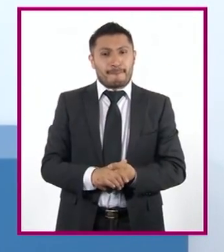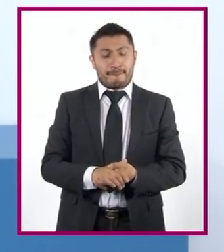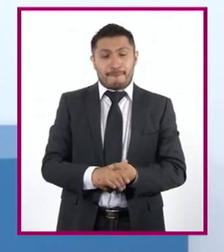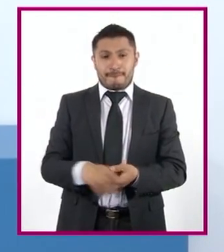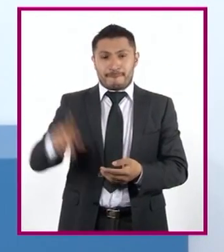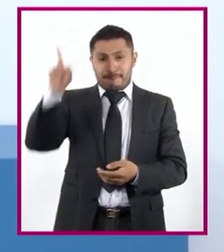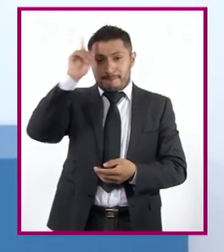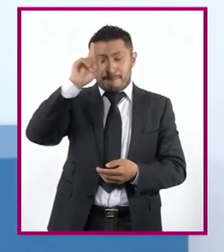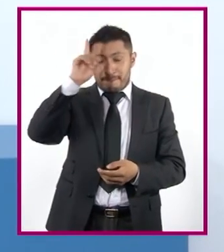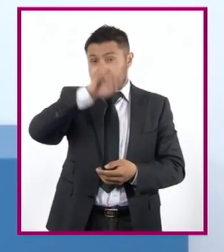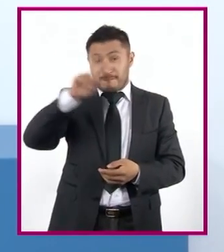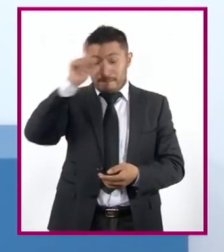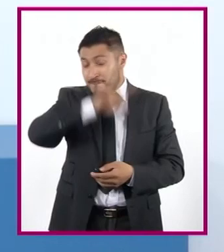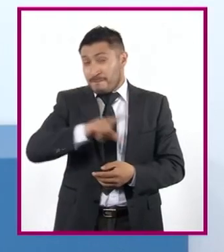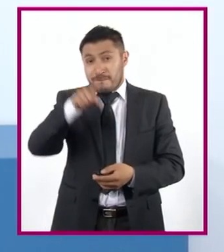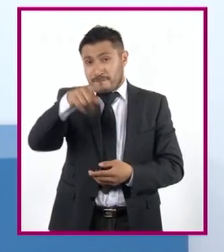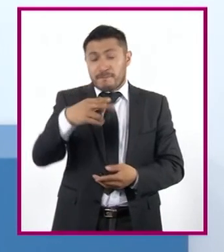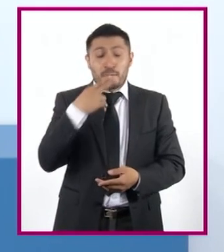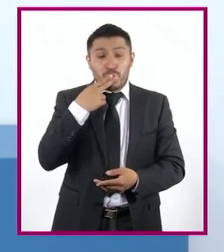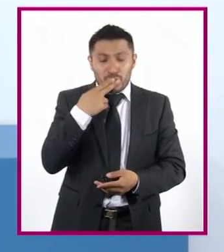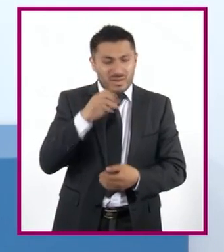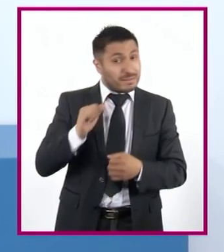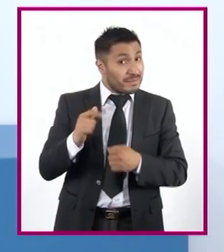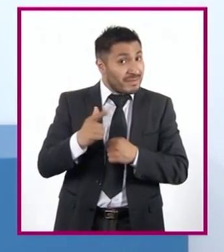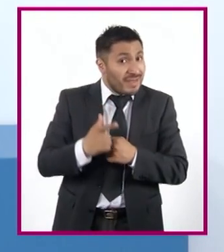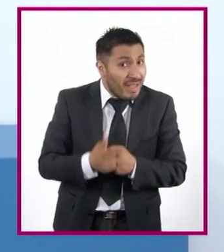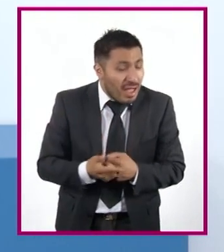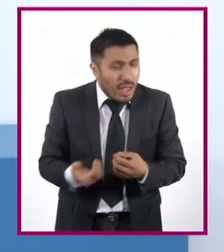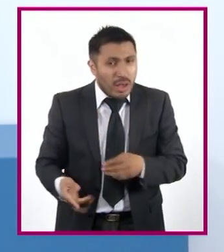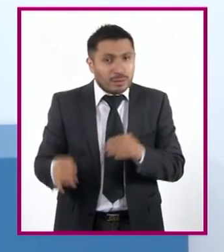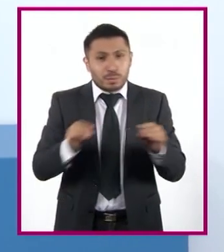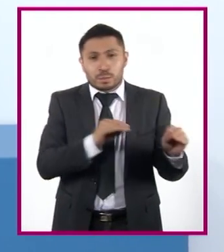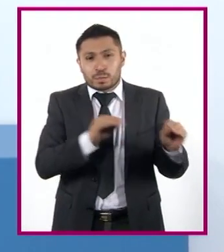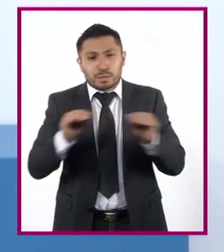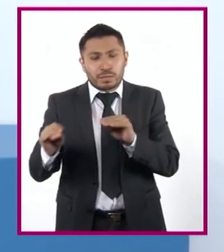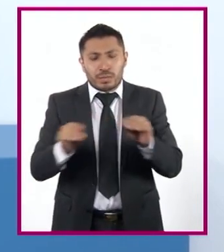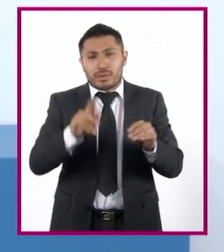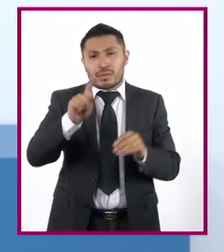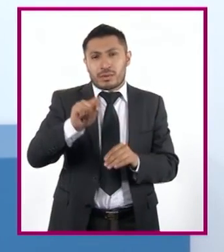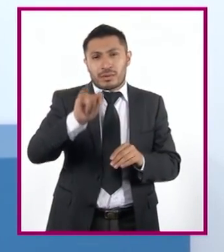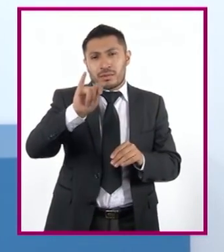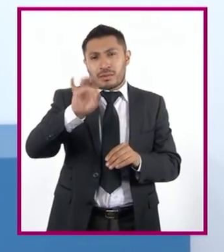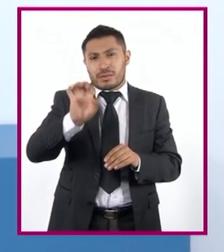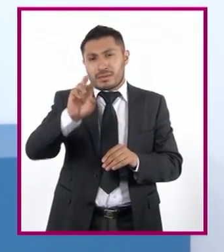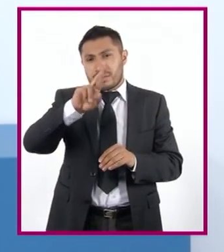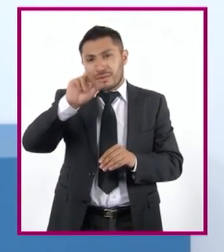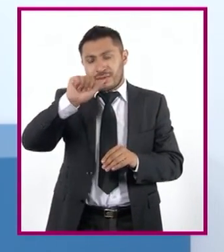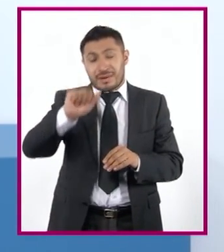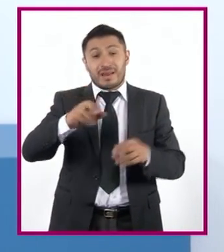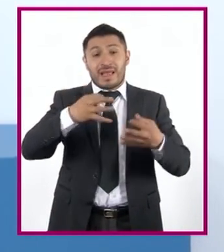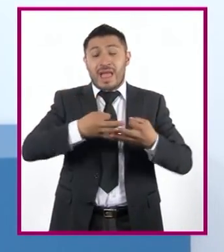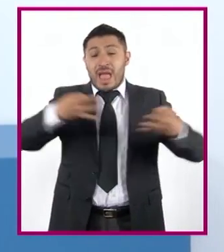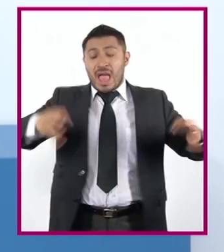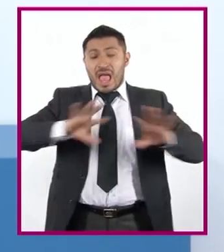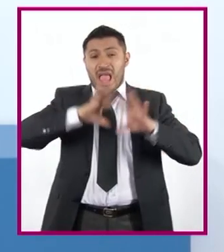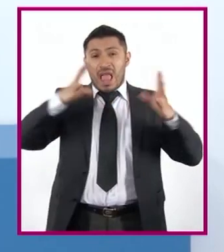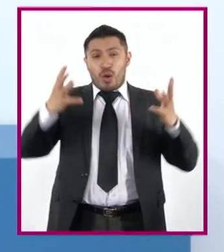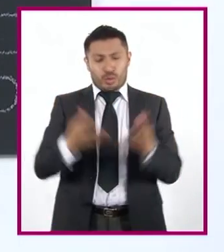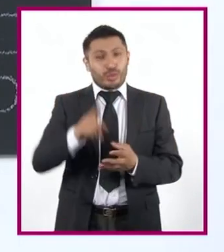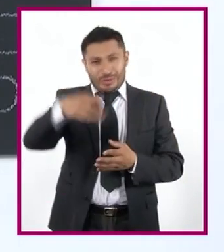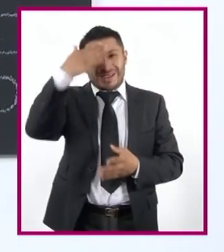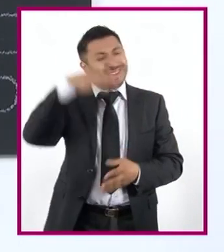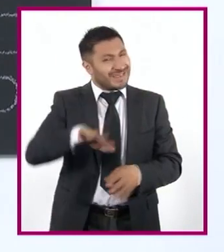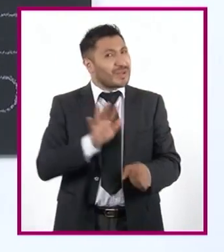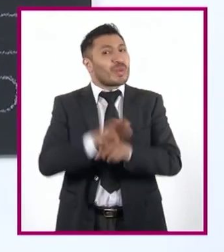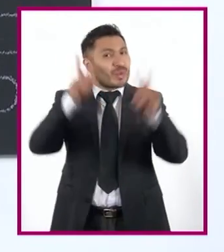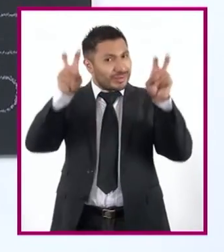Una pista que les puede ser de ayuda es que tiene que ver con los movimientos de la Tierra. Ya saben de qué tema hablamos, ¿verdad?